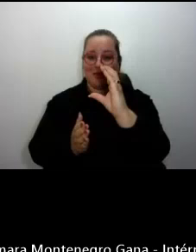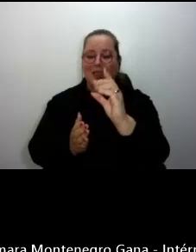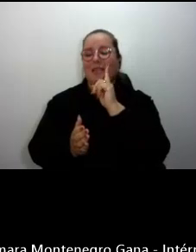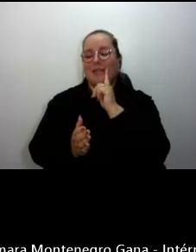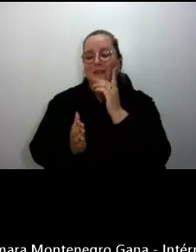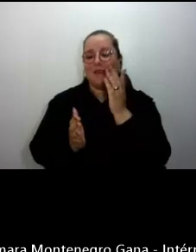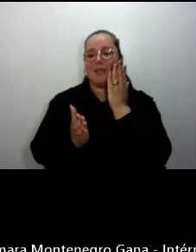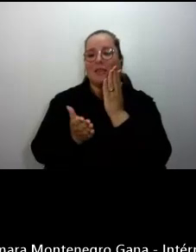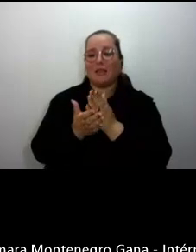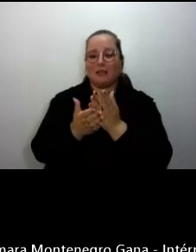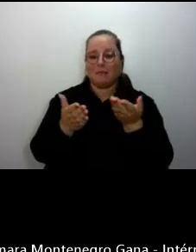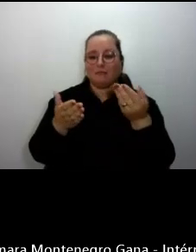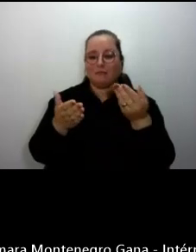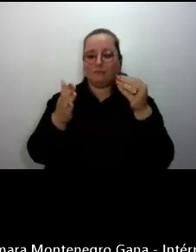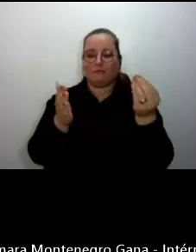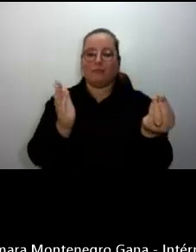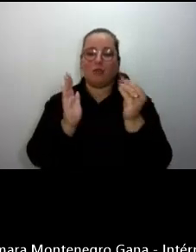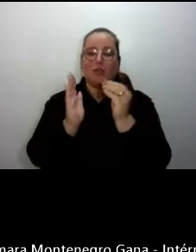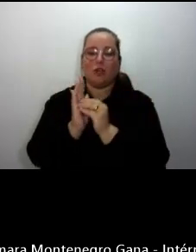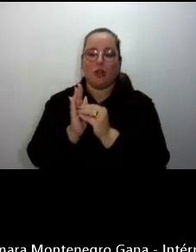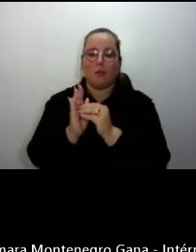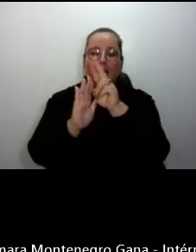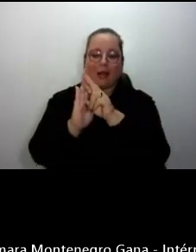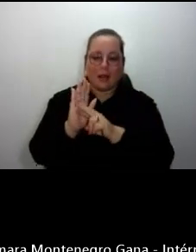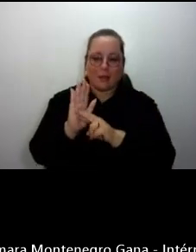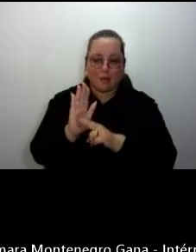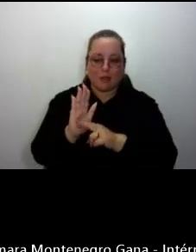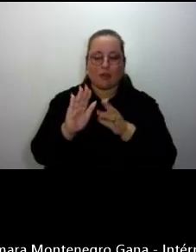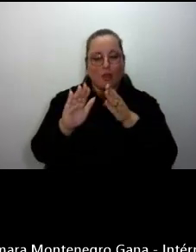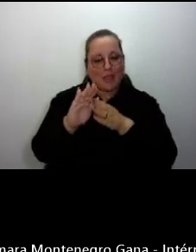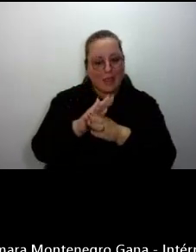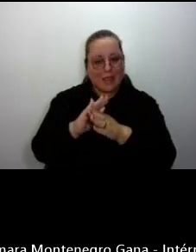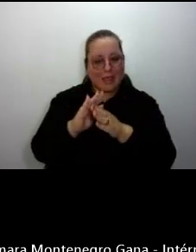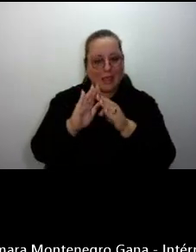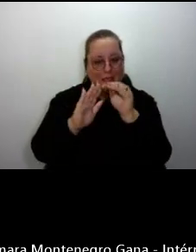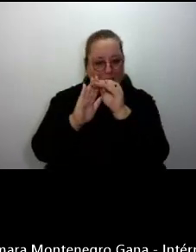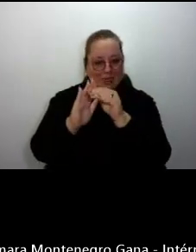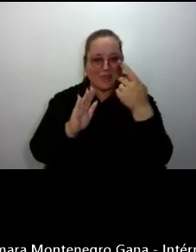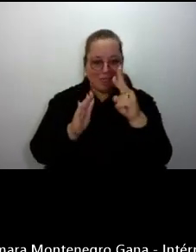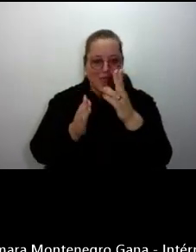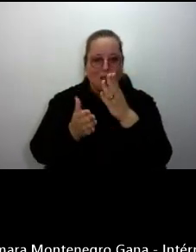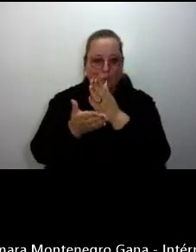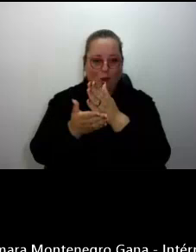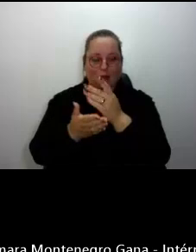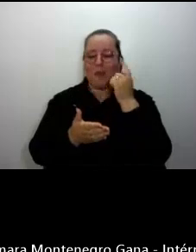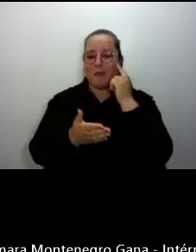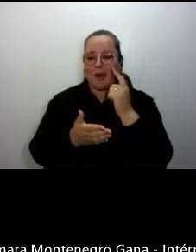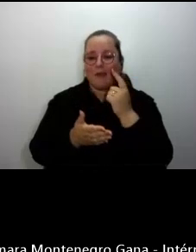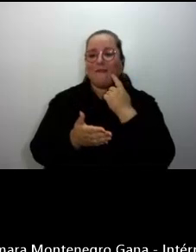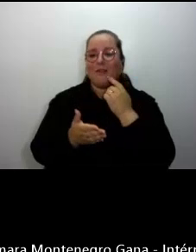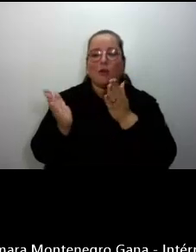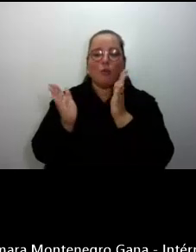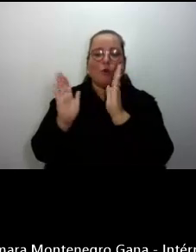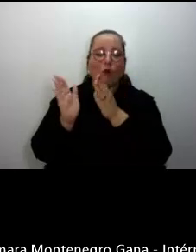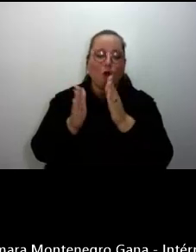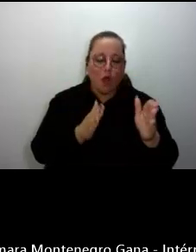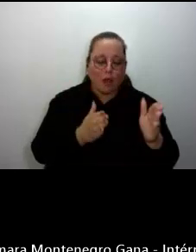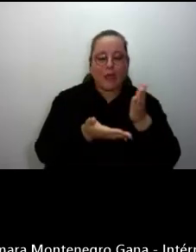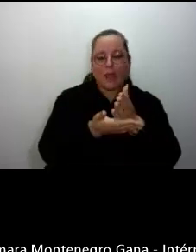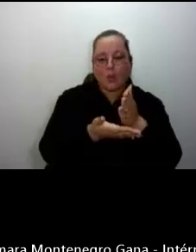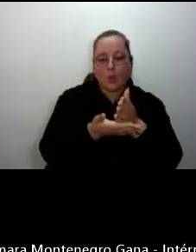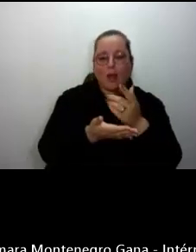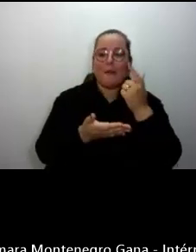¿verdad?, en el reglamento interno, puesto que va a definir efectivamente cómo se organiza la escuela